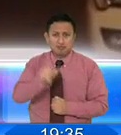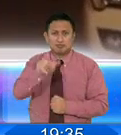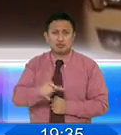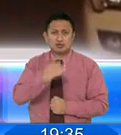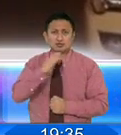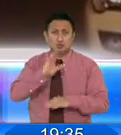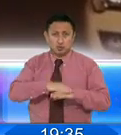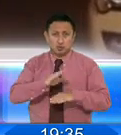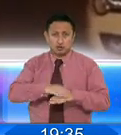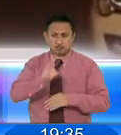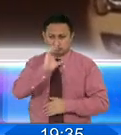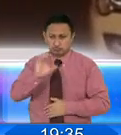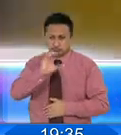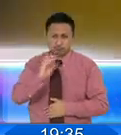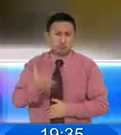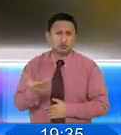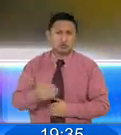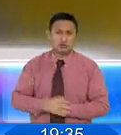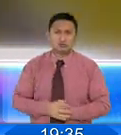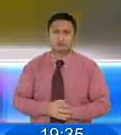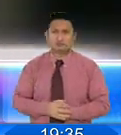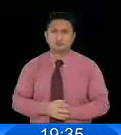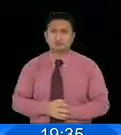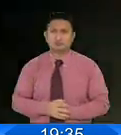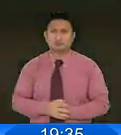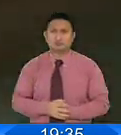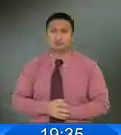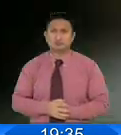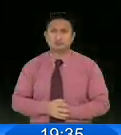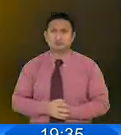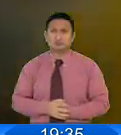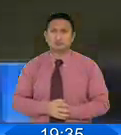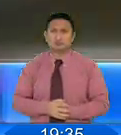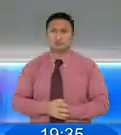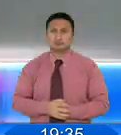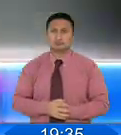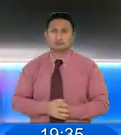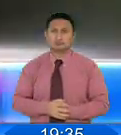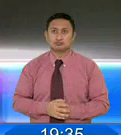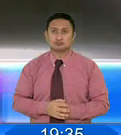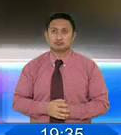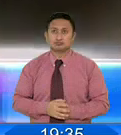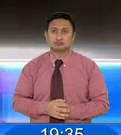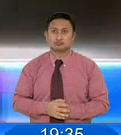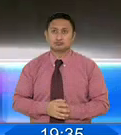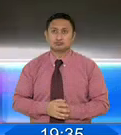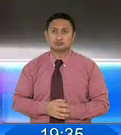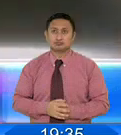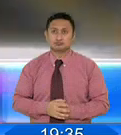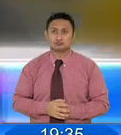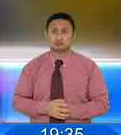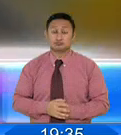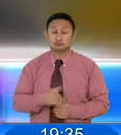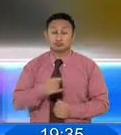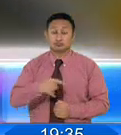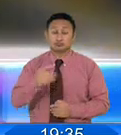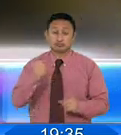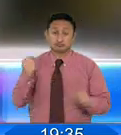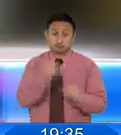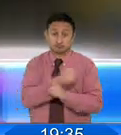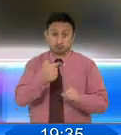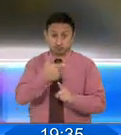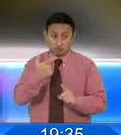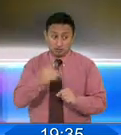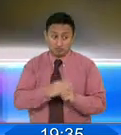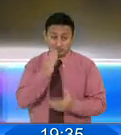presuntos causantes de este hecho. ¡Uy, se está mordiendo! ¡Un trapo, algo! Hechos violentos que no paran y que en ocasiones dan más